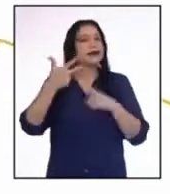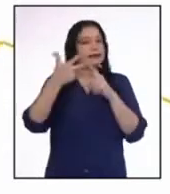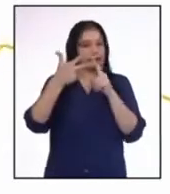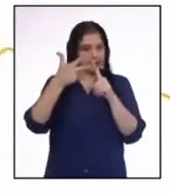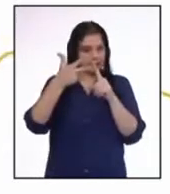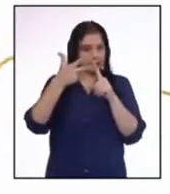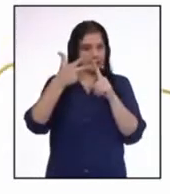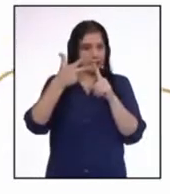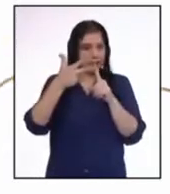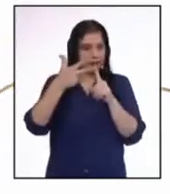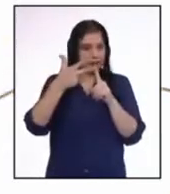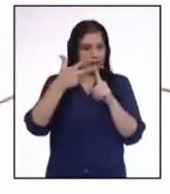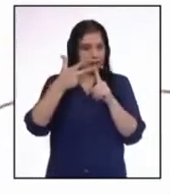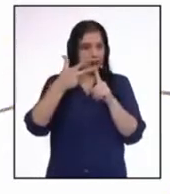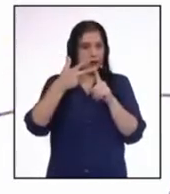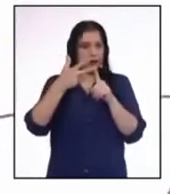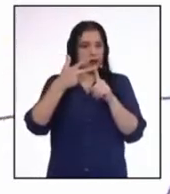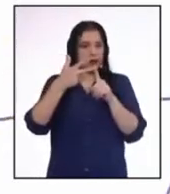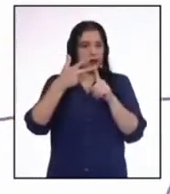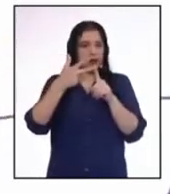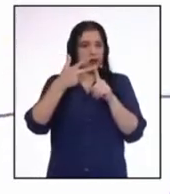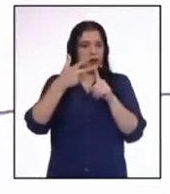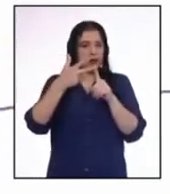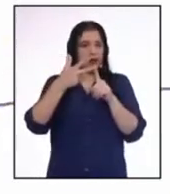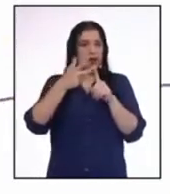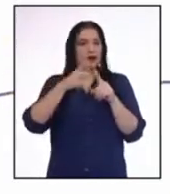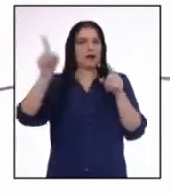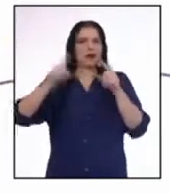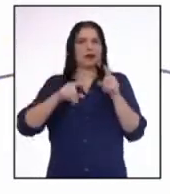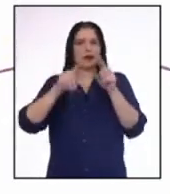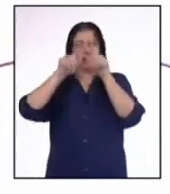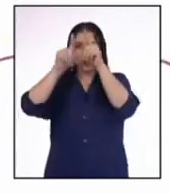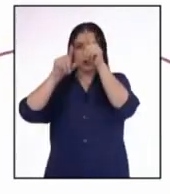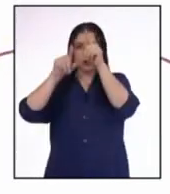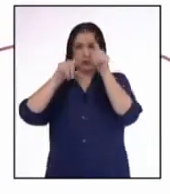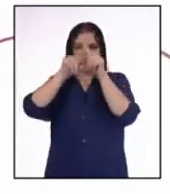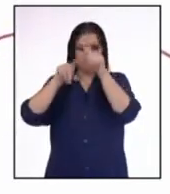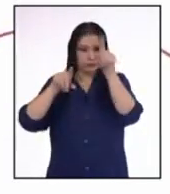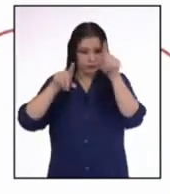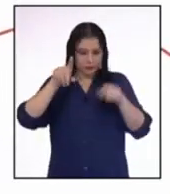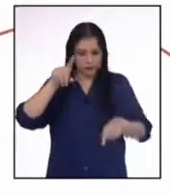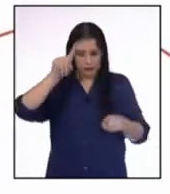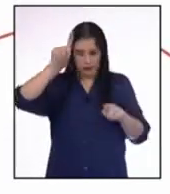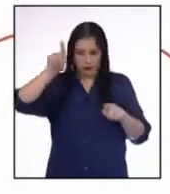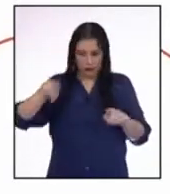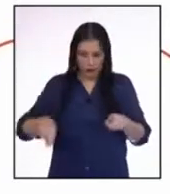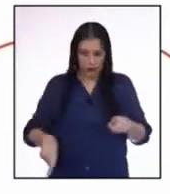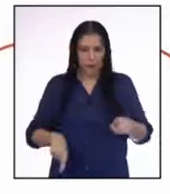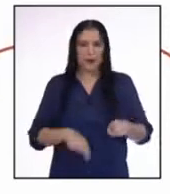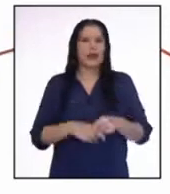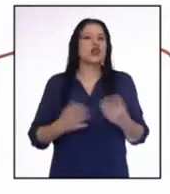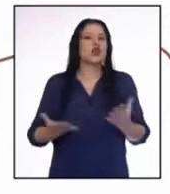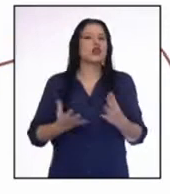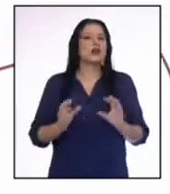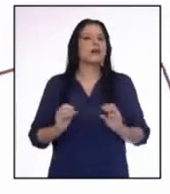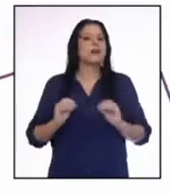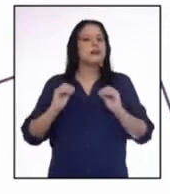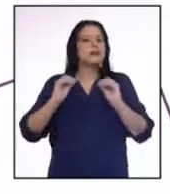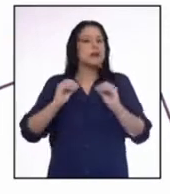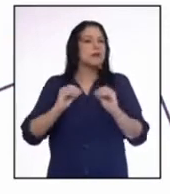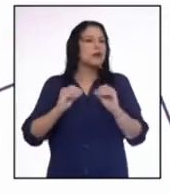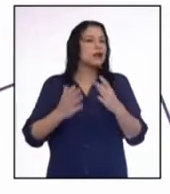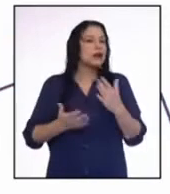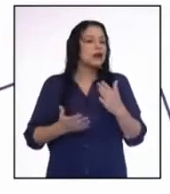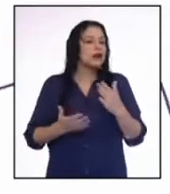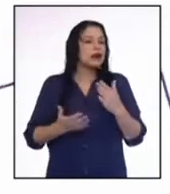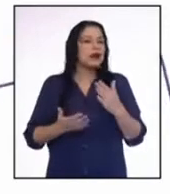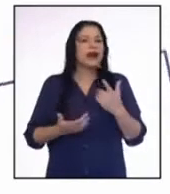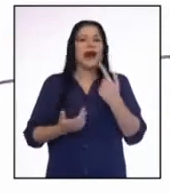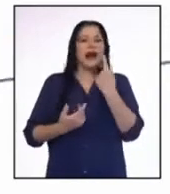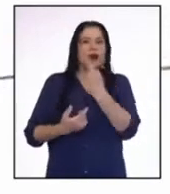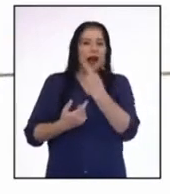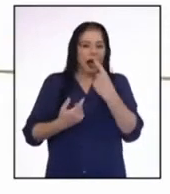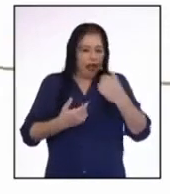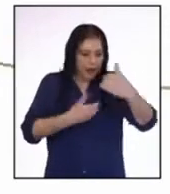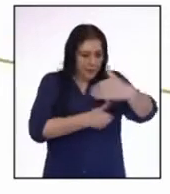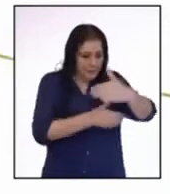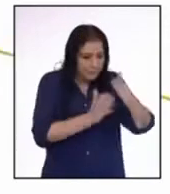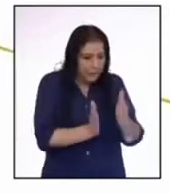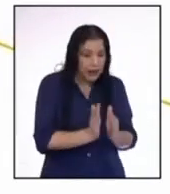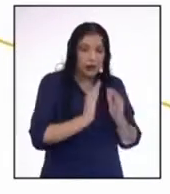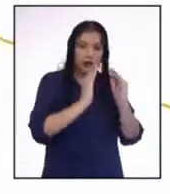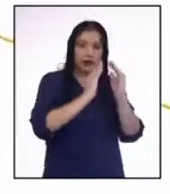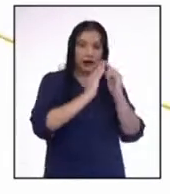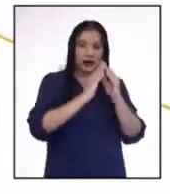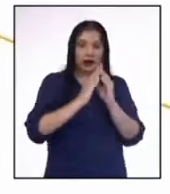3. Formamos un rectángulo que representará a la superficie donde colocaremos las divisiones o ambientes de la casa.